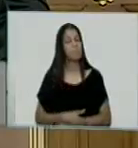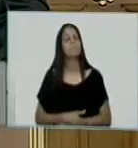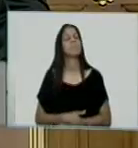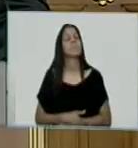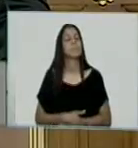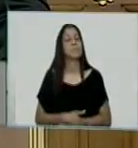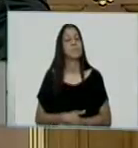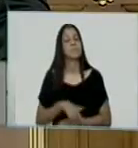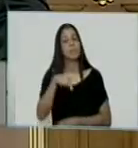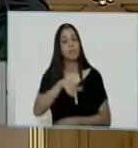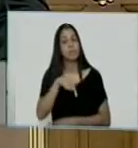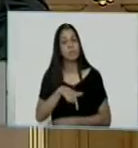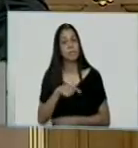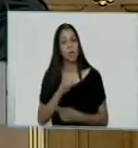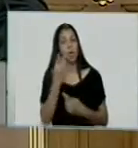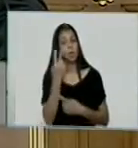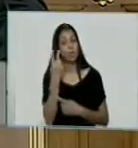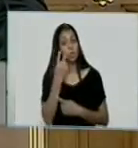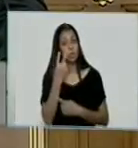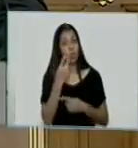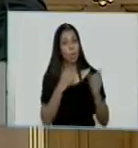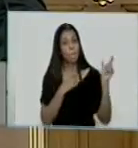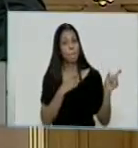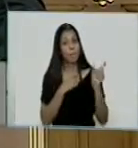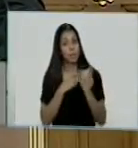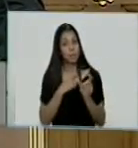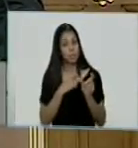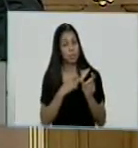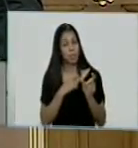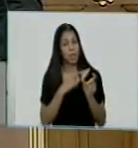los dos primeros que aparecen